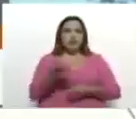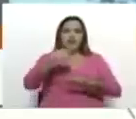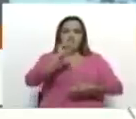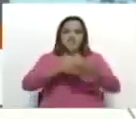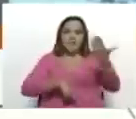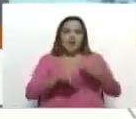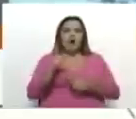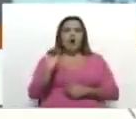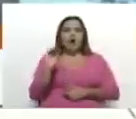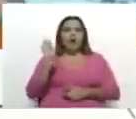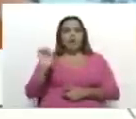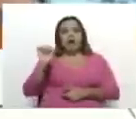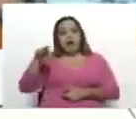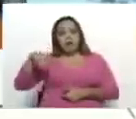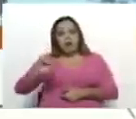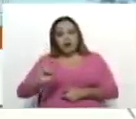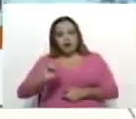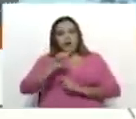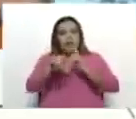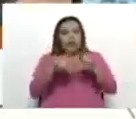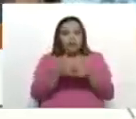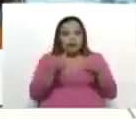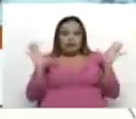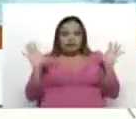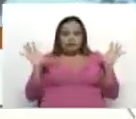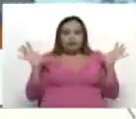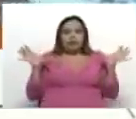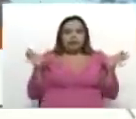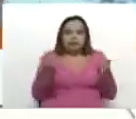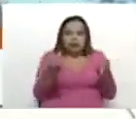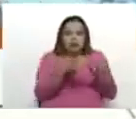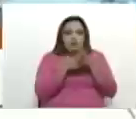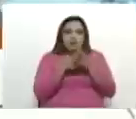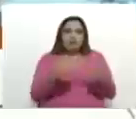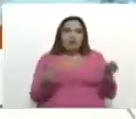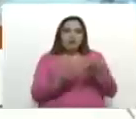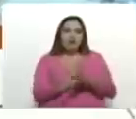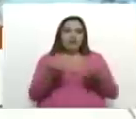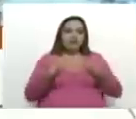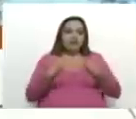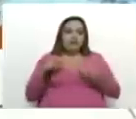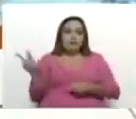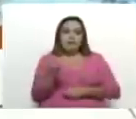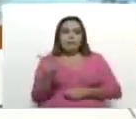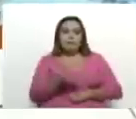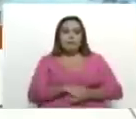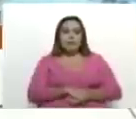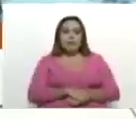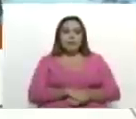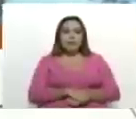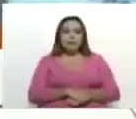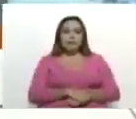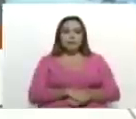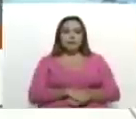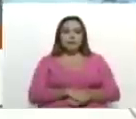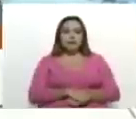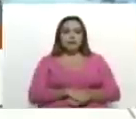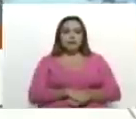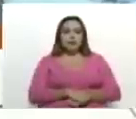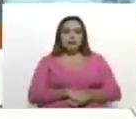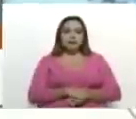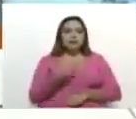Obama para después ir cercando todos los aspectos de la vía de la vida venezolana y uno